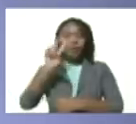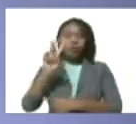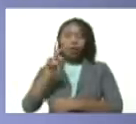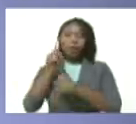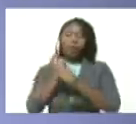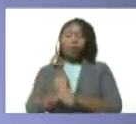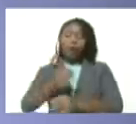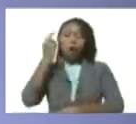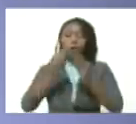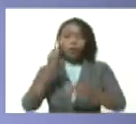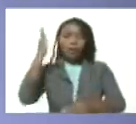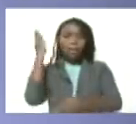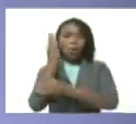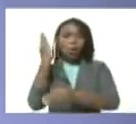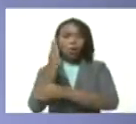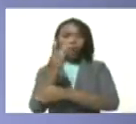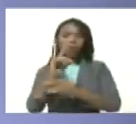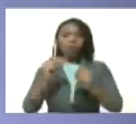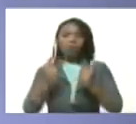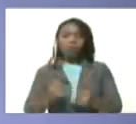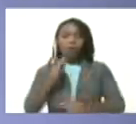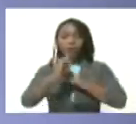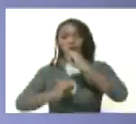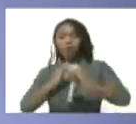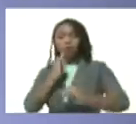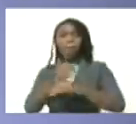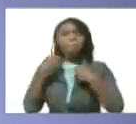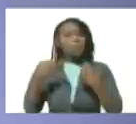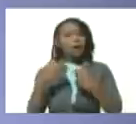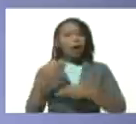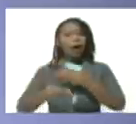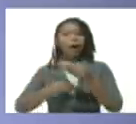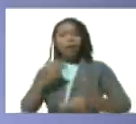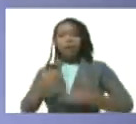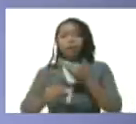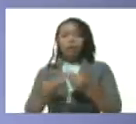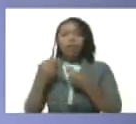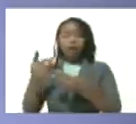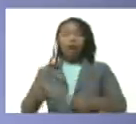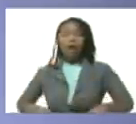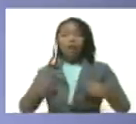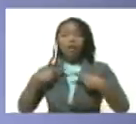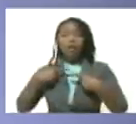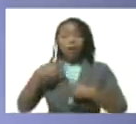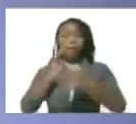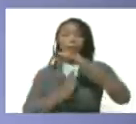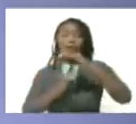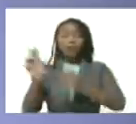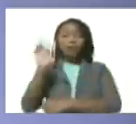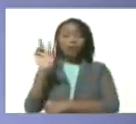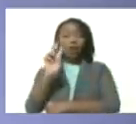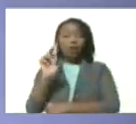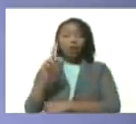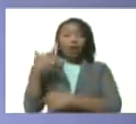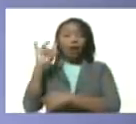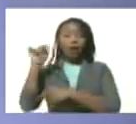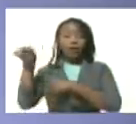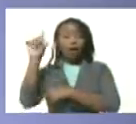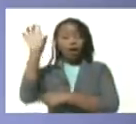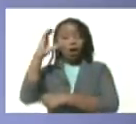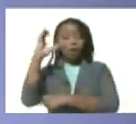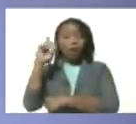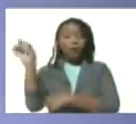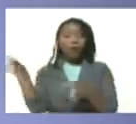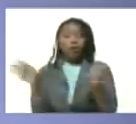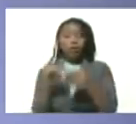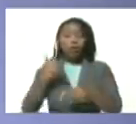espera justicia y acciones internacionales para garantizar la vida de los migrantes venezolanos que están en Colombia. Con este